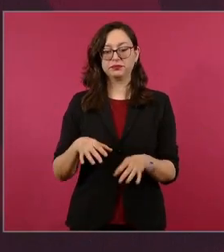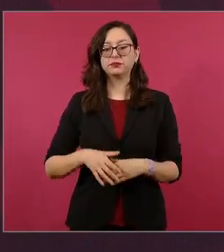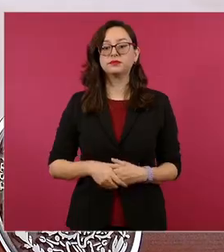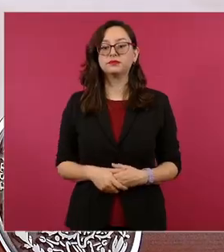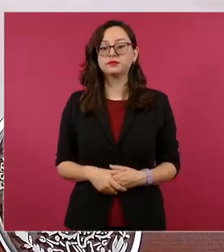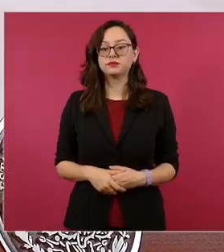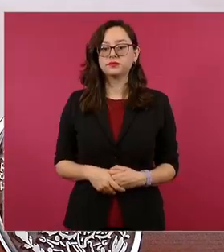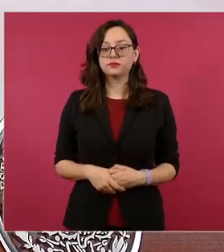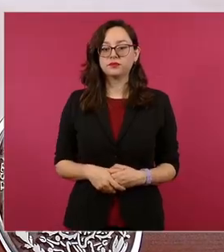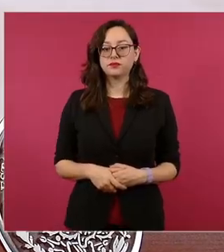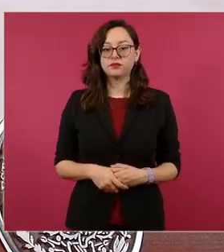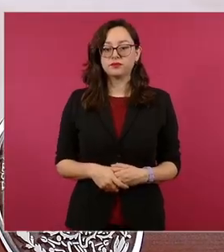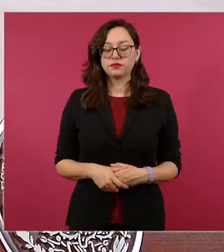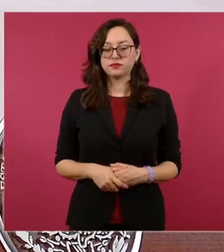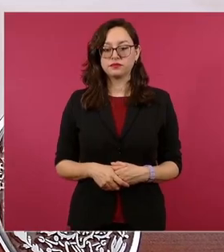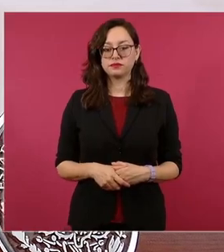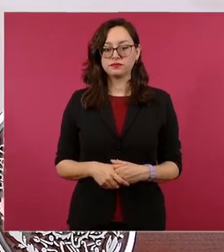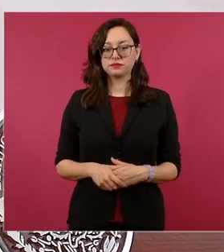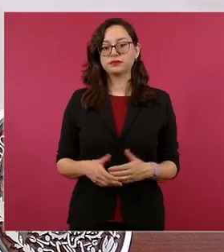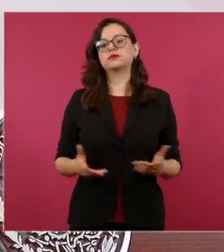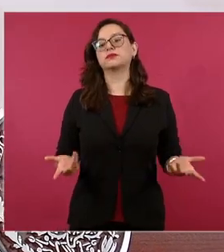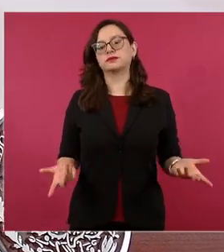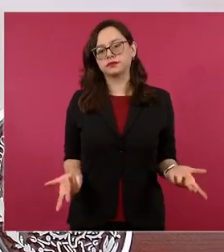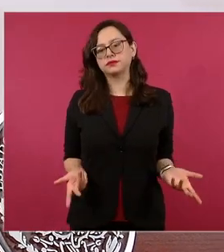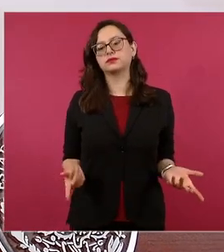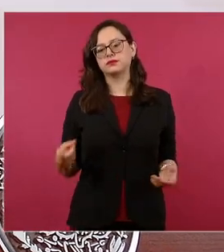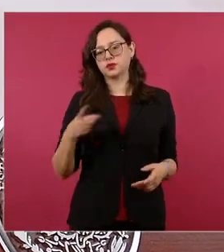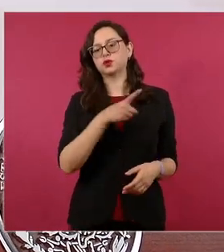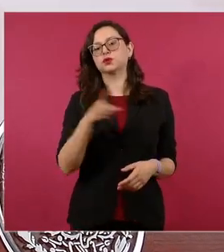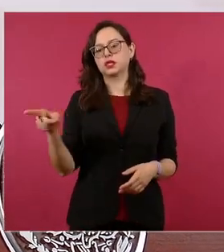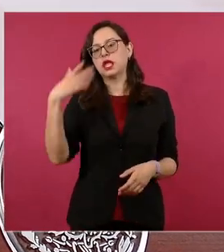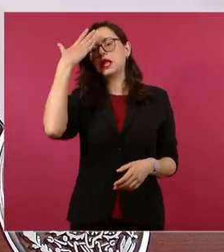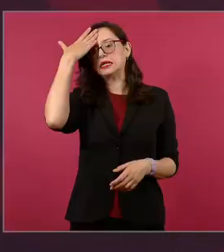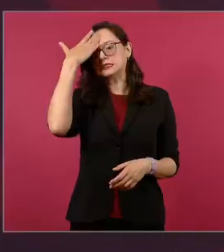Y hubieron, ya lo saben ustedes, algunas